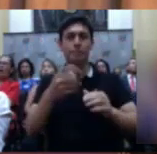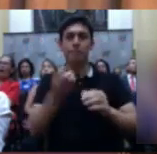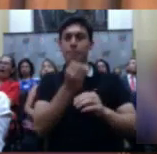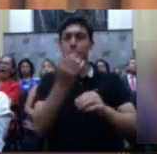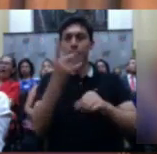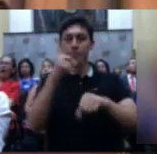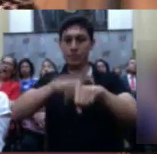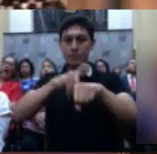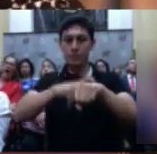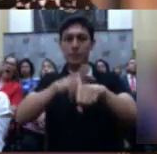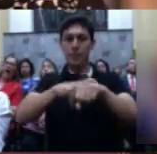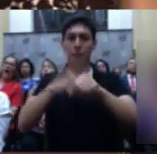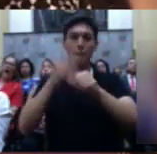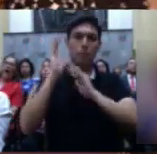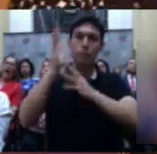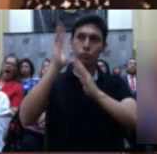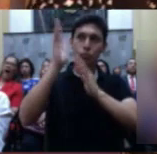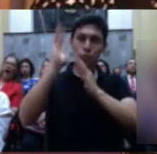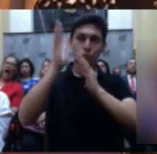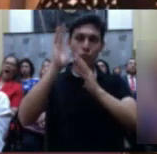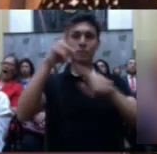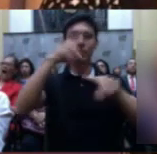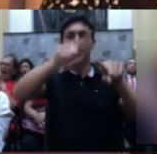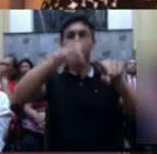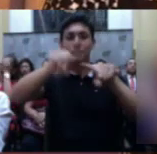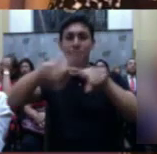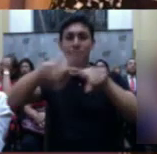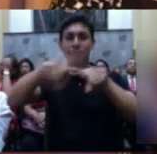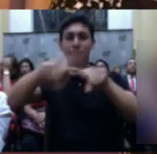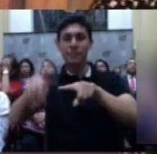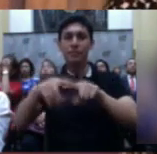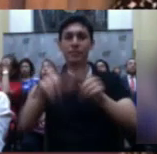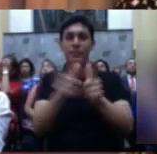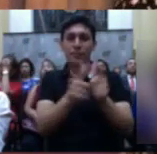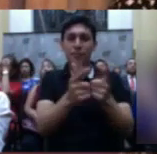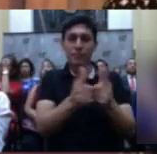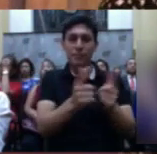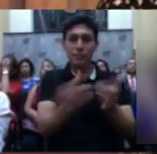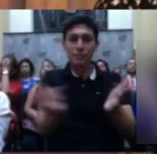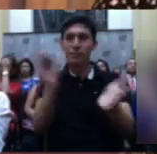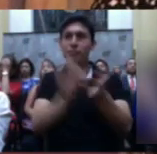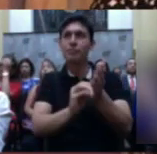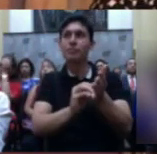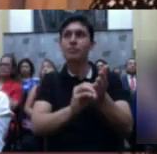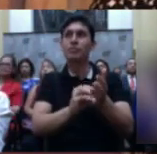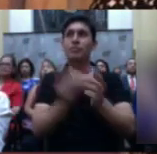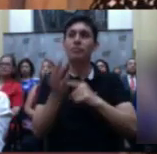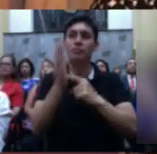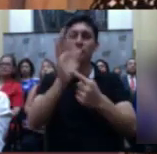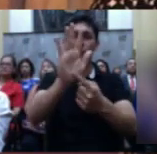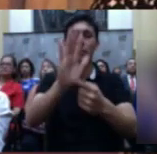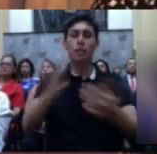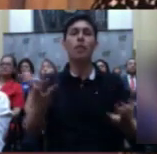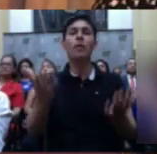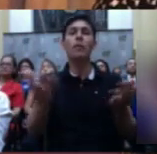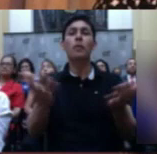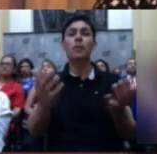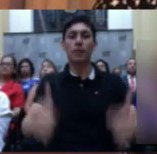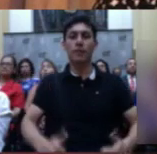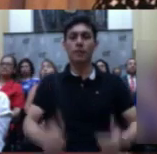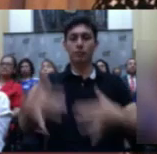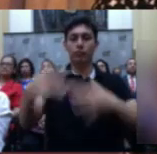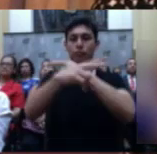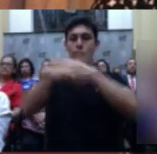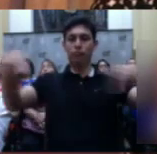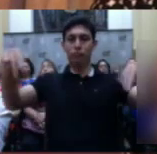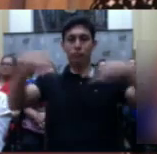tiempo, exponemos diferentes obras plasmadas en vallas en la vía pública, entre las